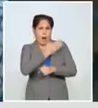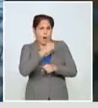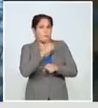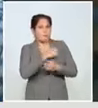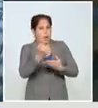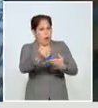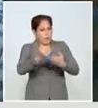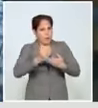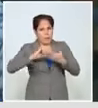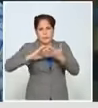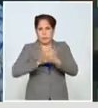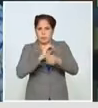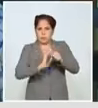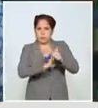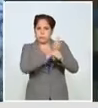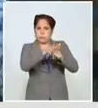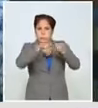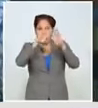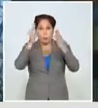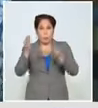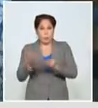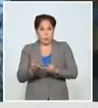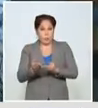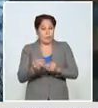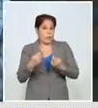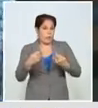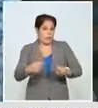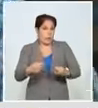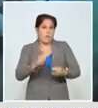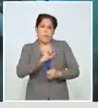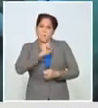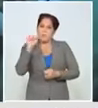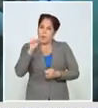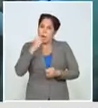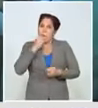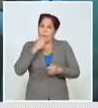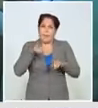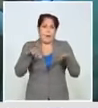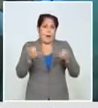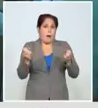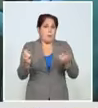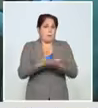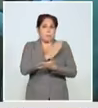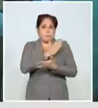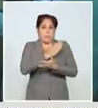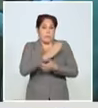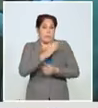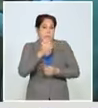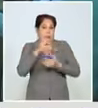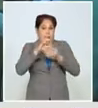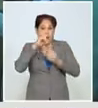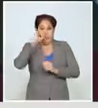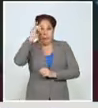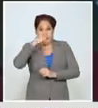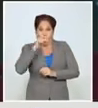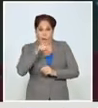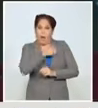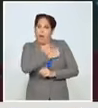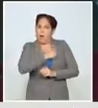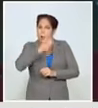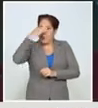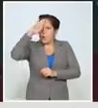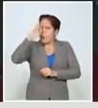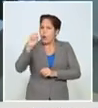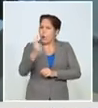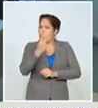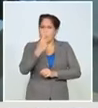esta epidemia en el mundo entero para así lograr una posible cura. En Abdala ven los guantanameros no solo el amor a la patria, al decir